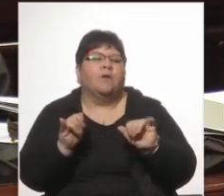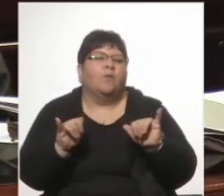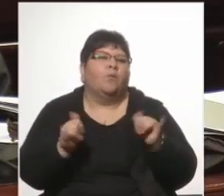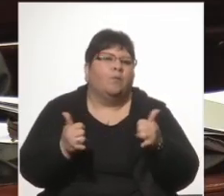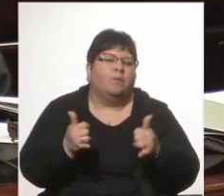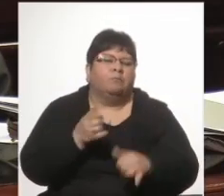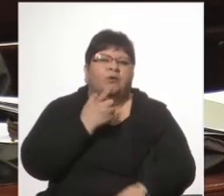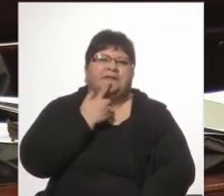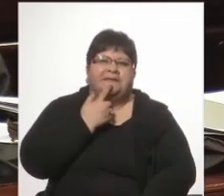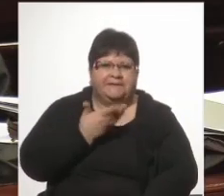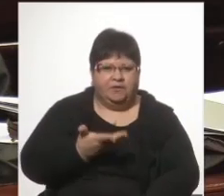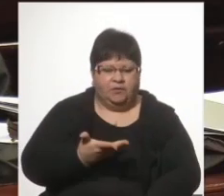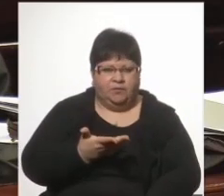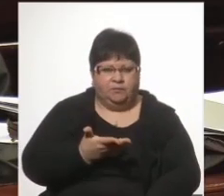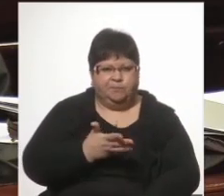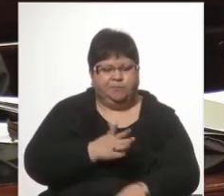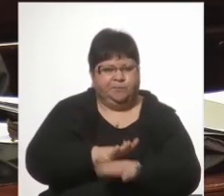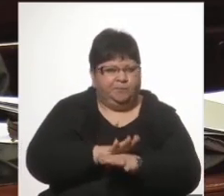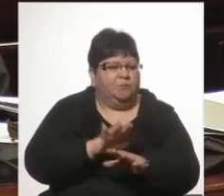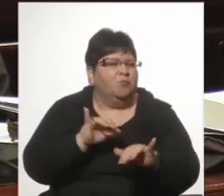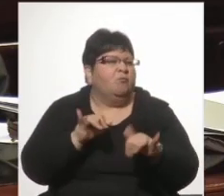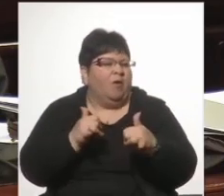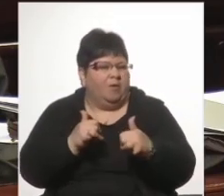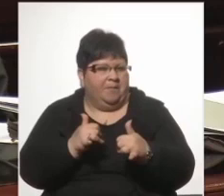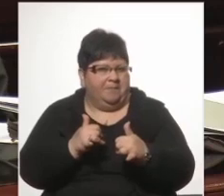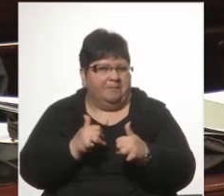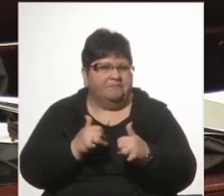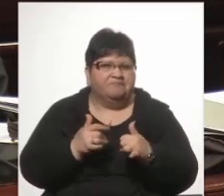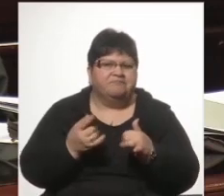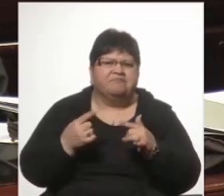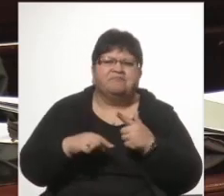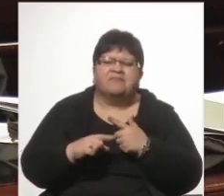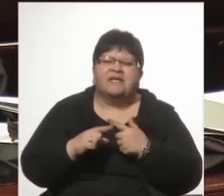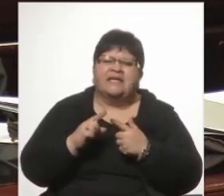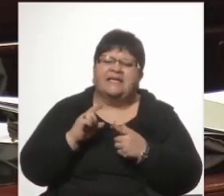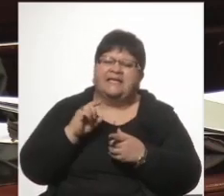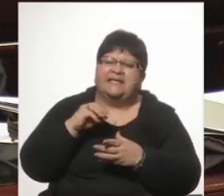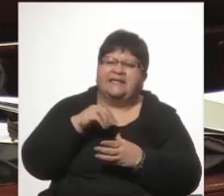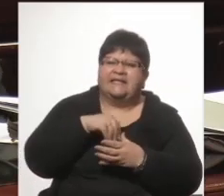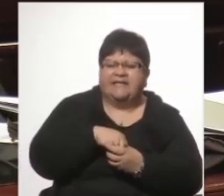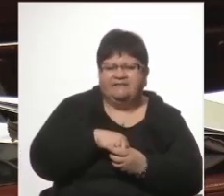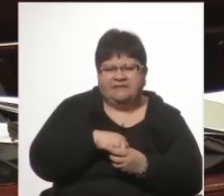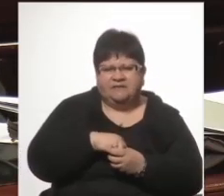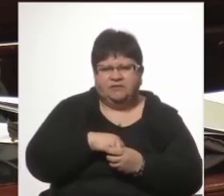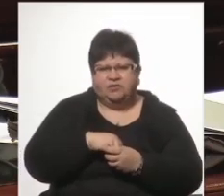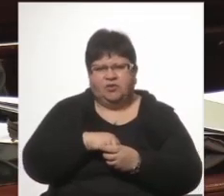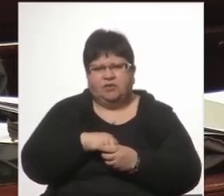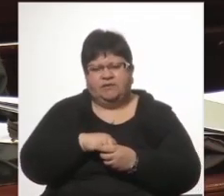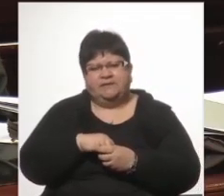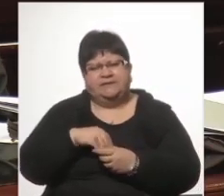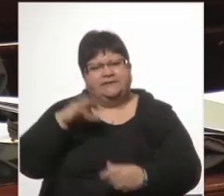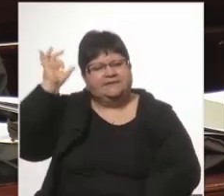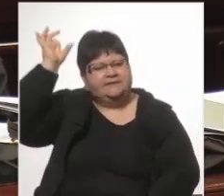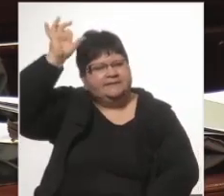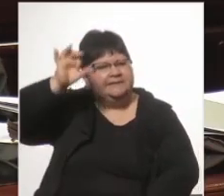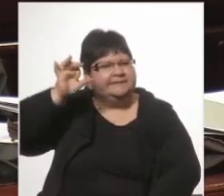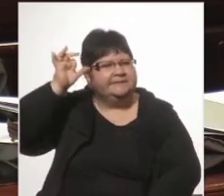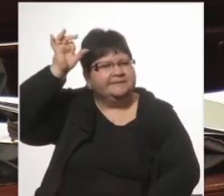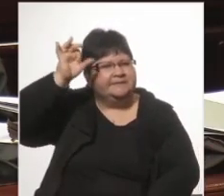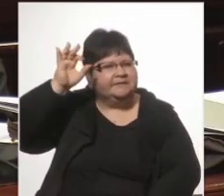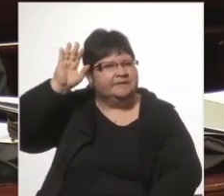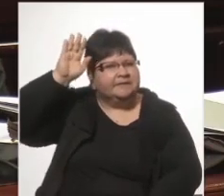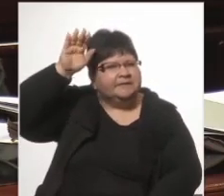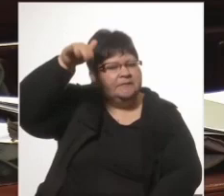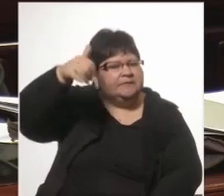En lo que a este asunto se refiere y que motiva la presente intervención en el Senado de la República, debo decir que desde un primer